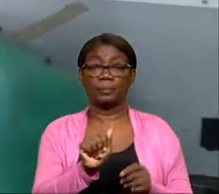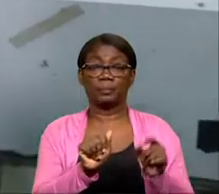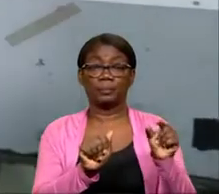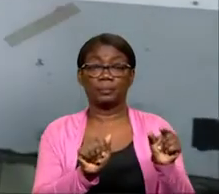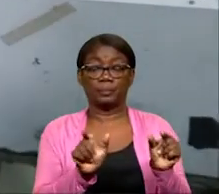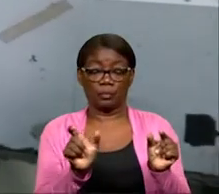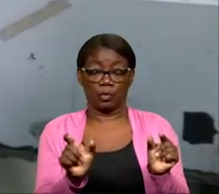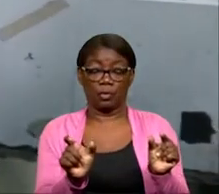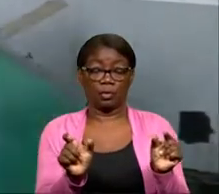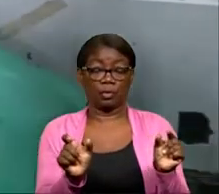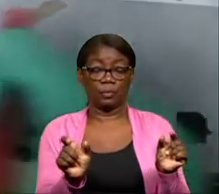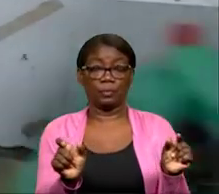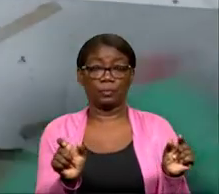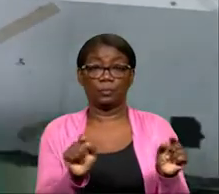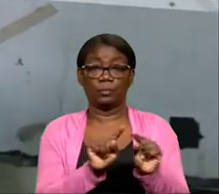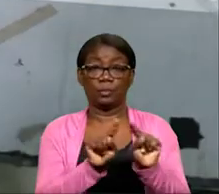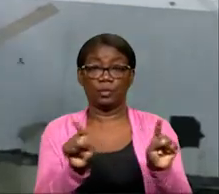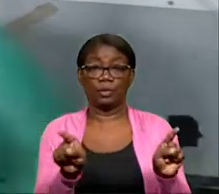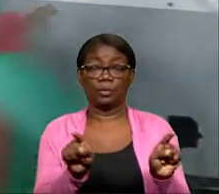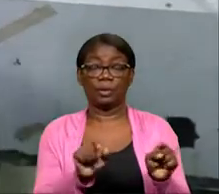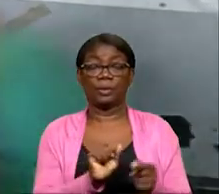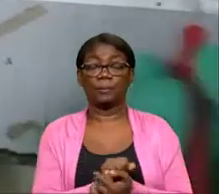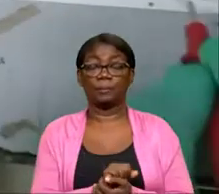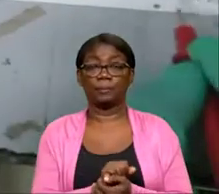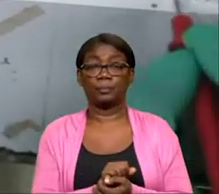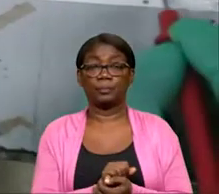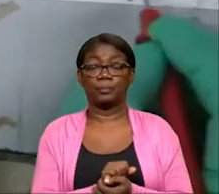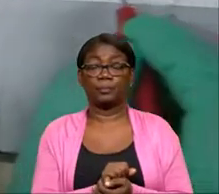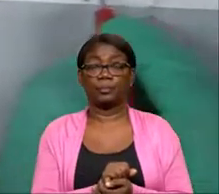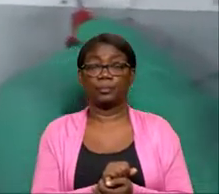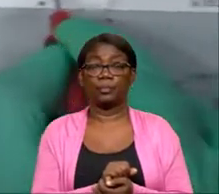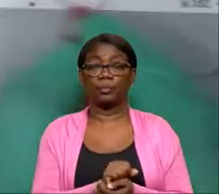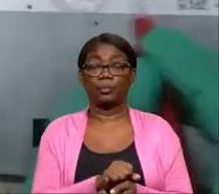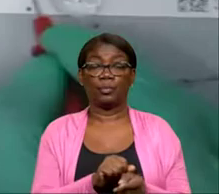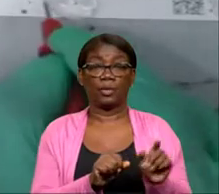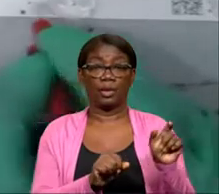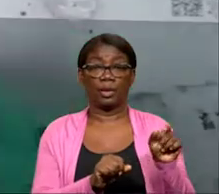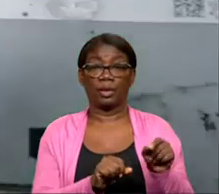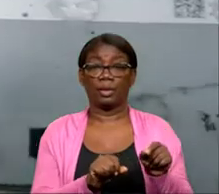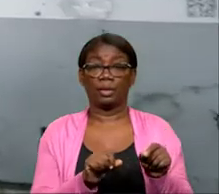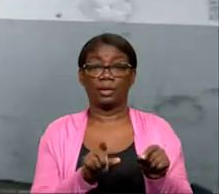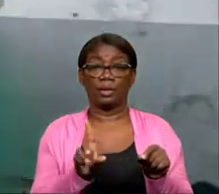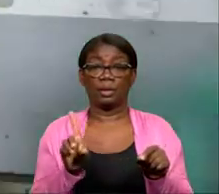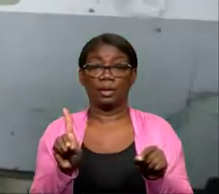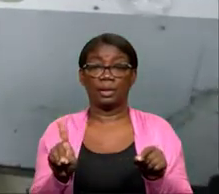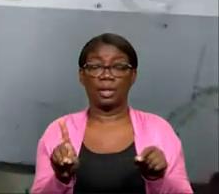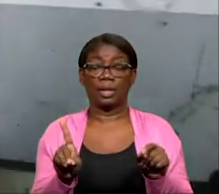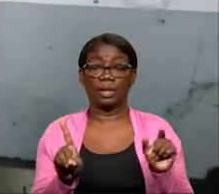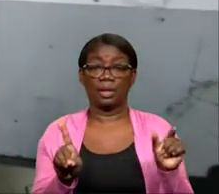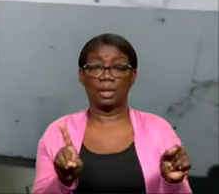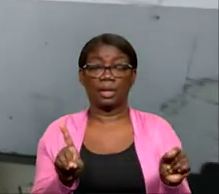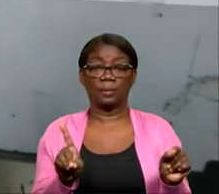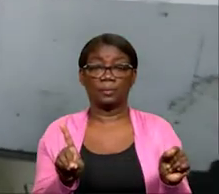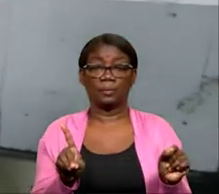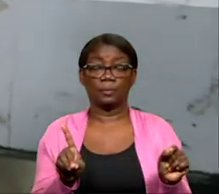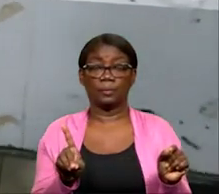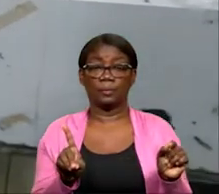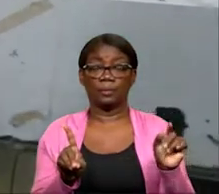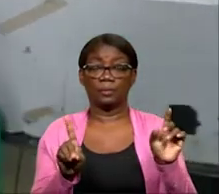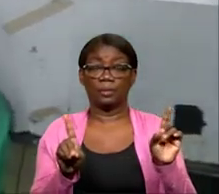diodos emisor de luz, ¿no? Diodos LED. Aquí tenemos que nos dicen D y D, todos son diodos emisor de